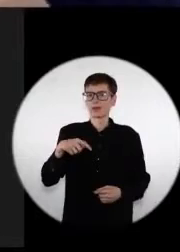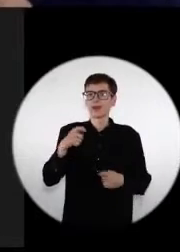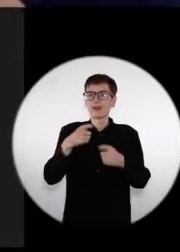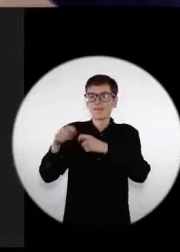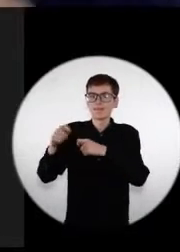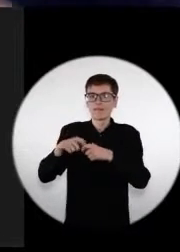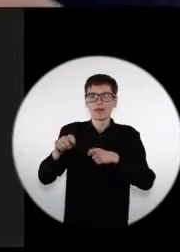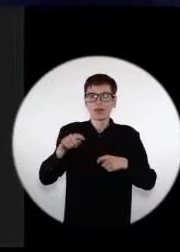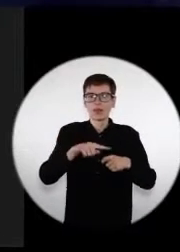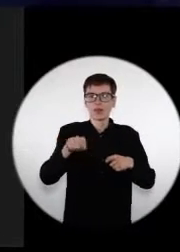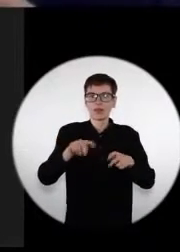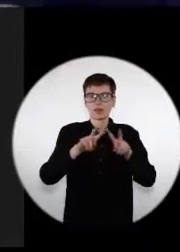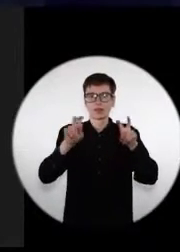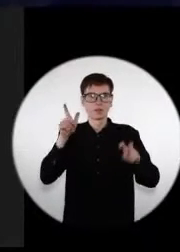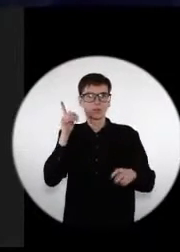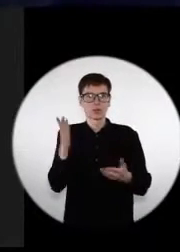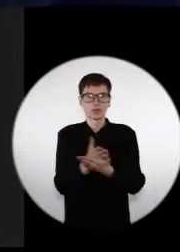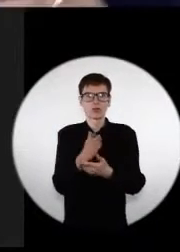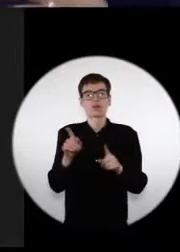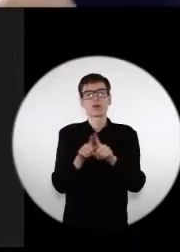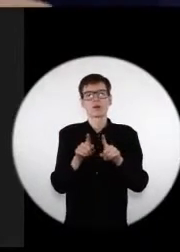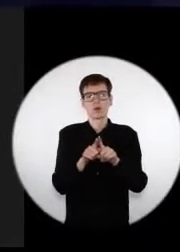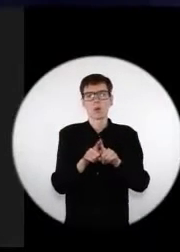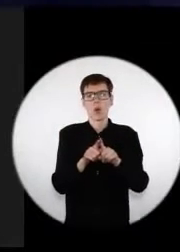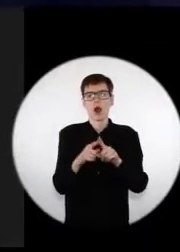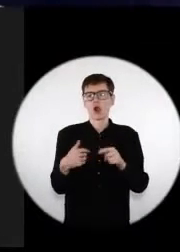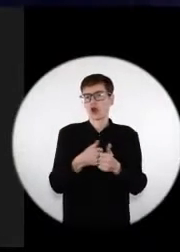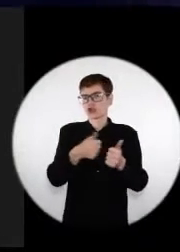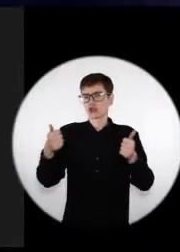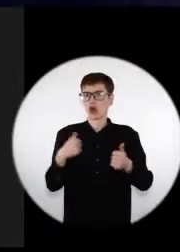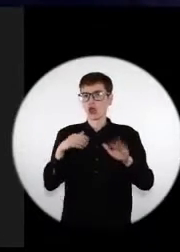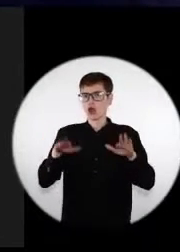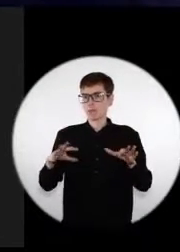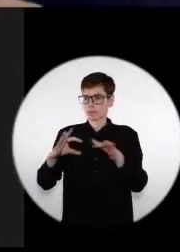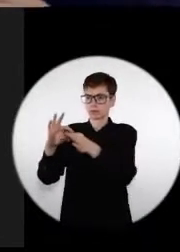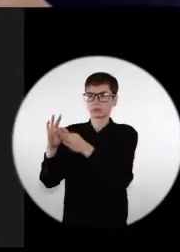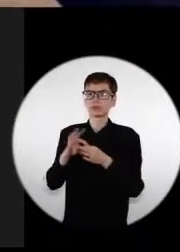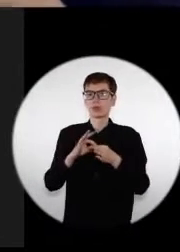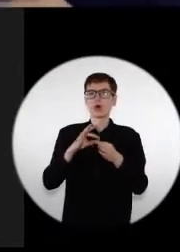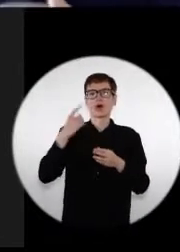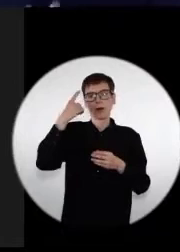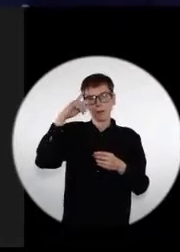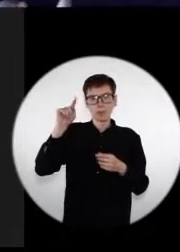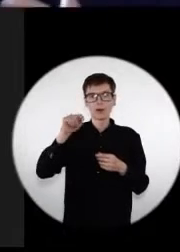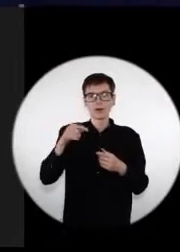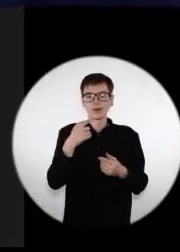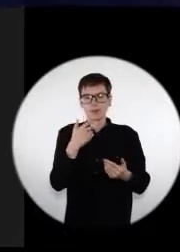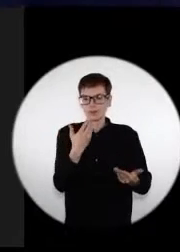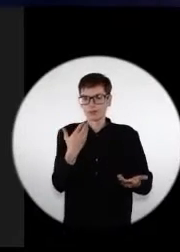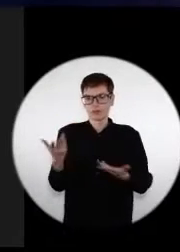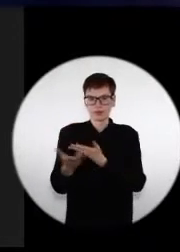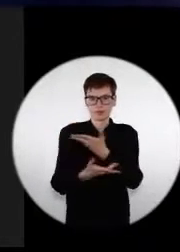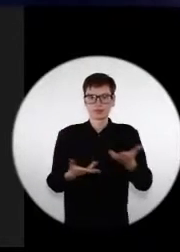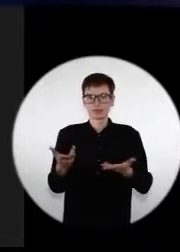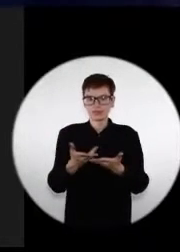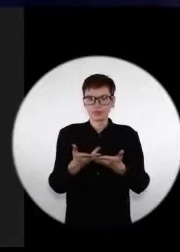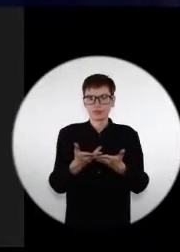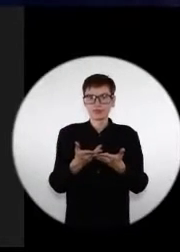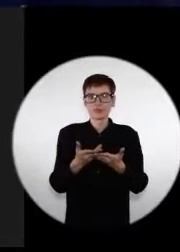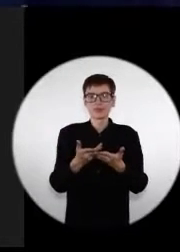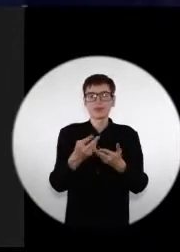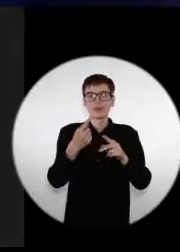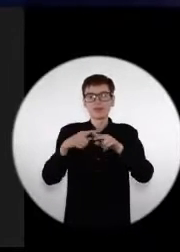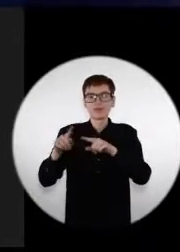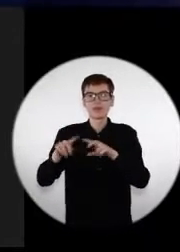plataforma más importante porque se le ocurrió esta idea de reunir gente ya ven tamos todos por la misma plataforma